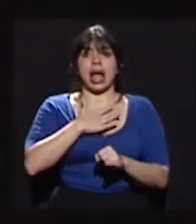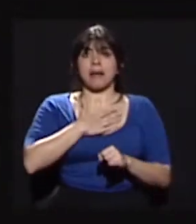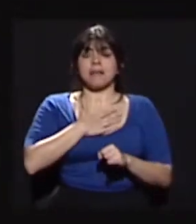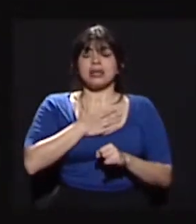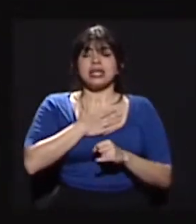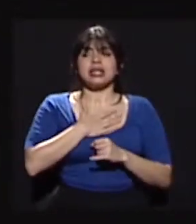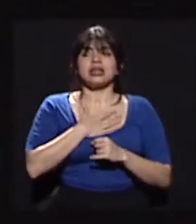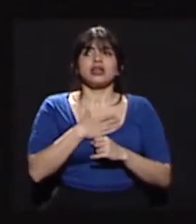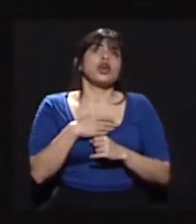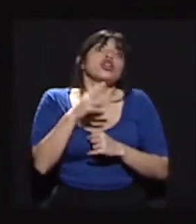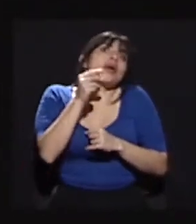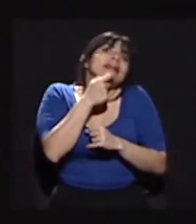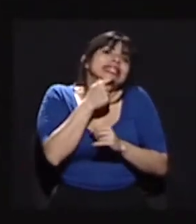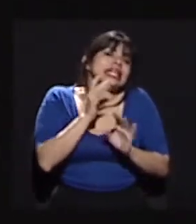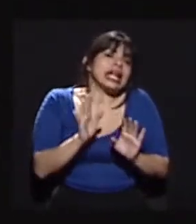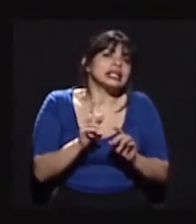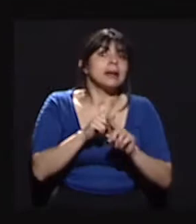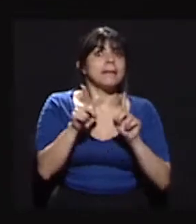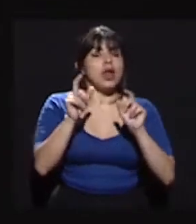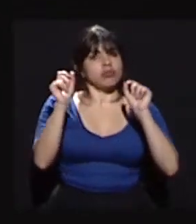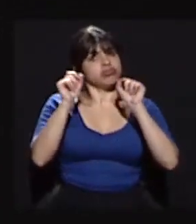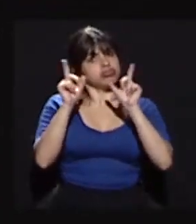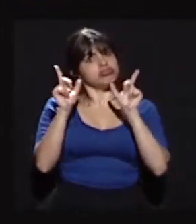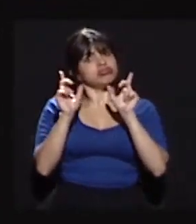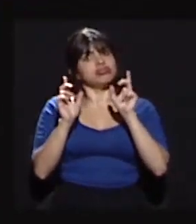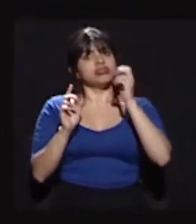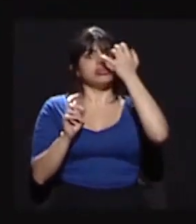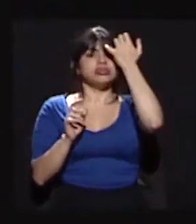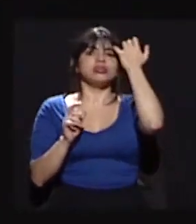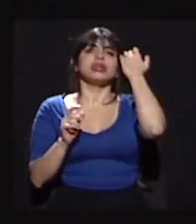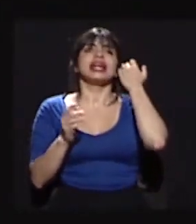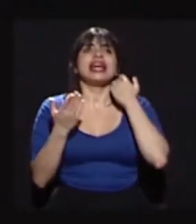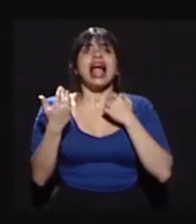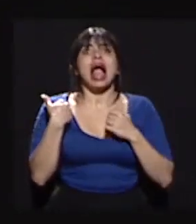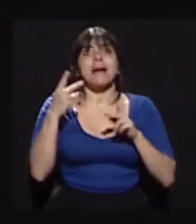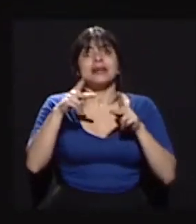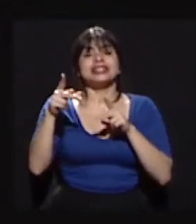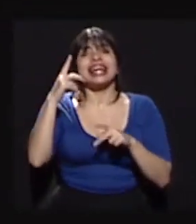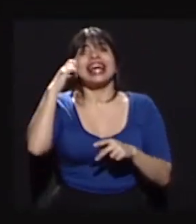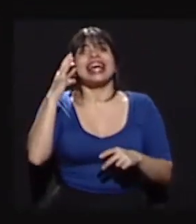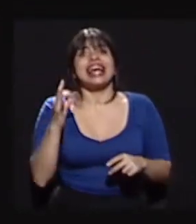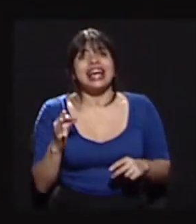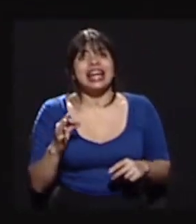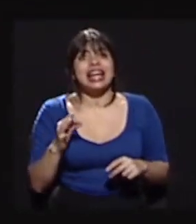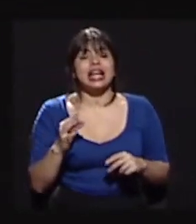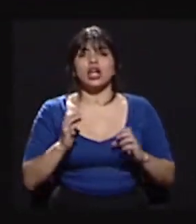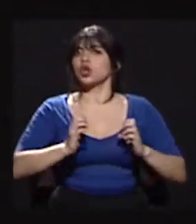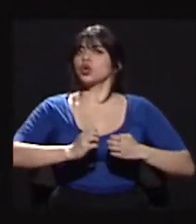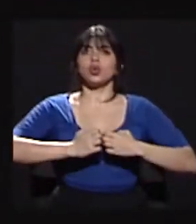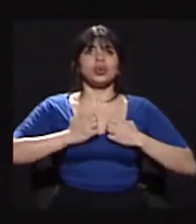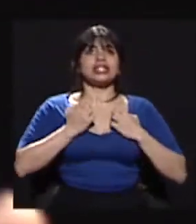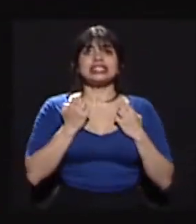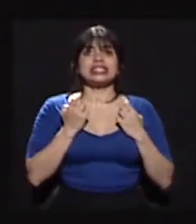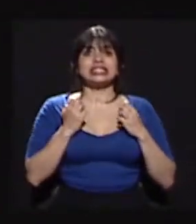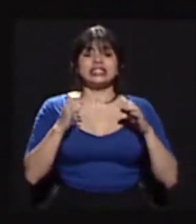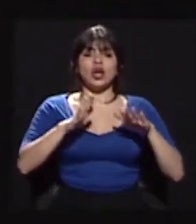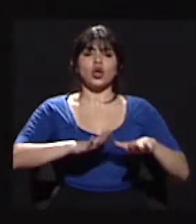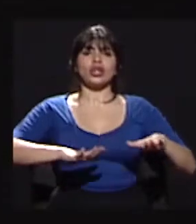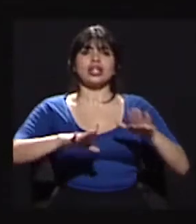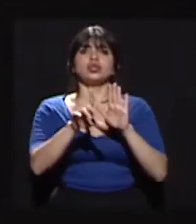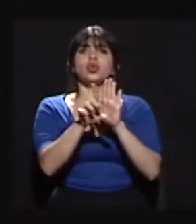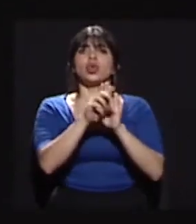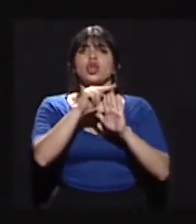no me hace gracia pero me sorprende que haya gente que piensa que no existe contexto jurídico